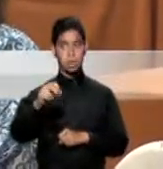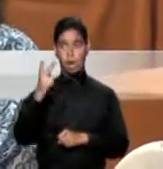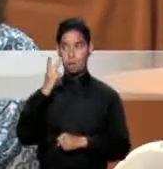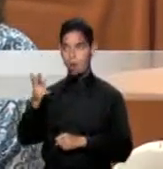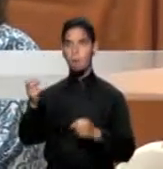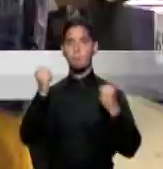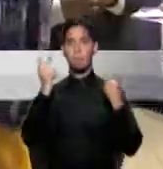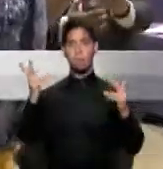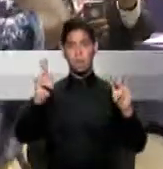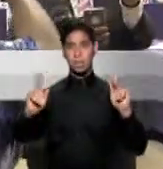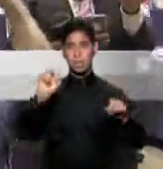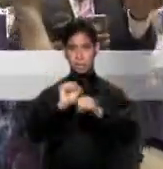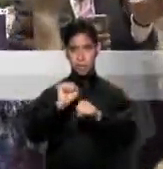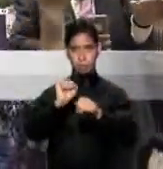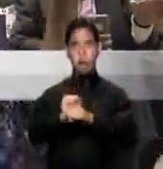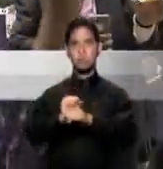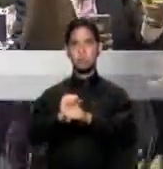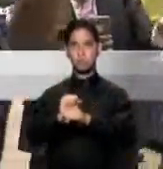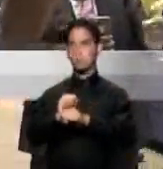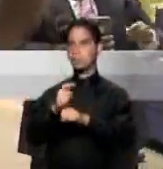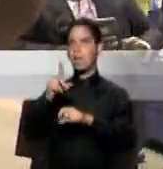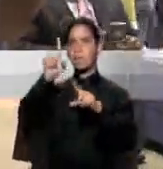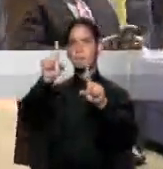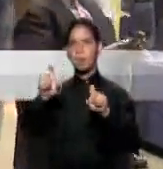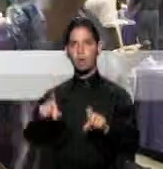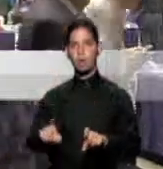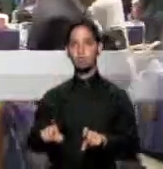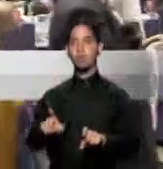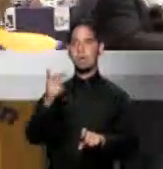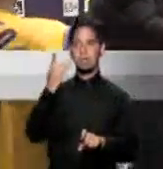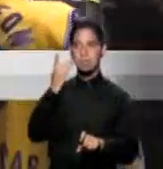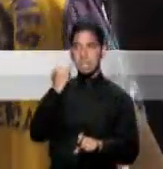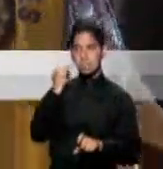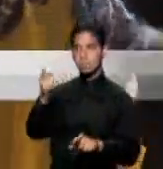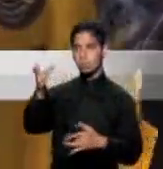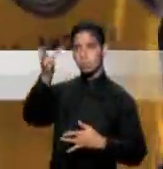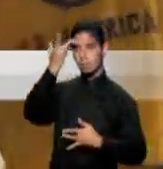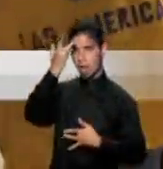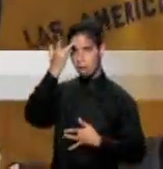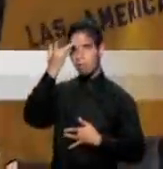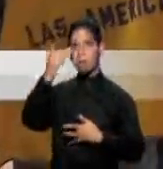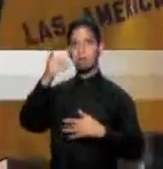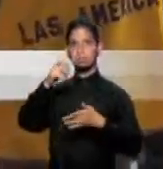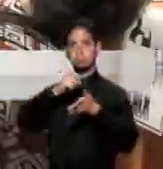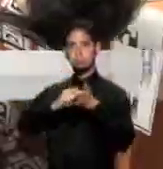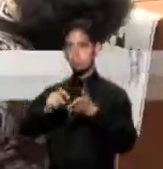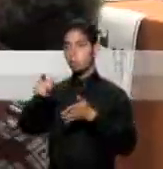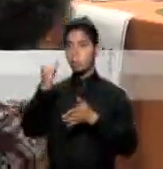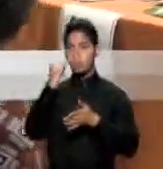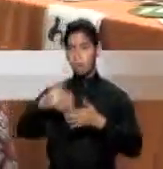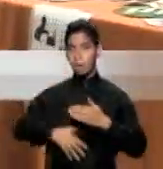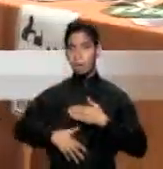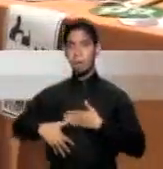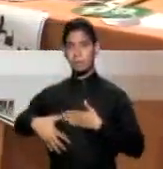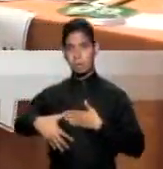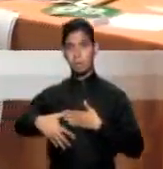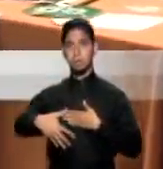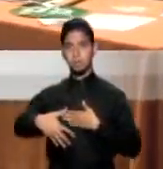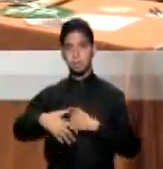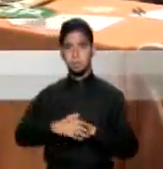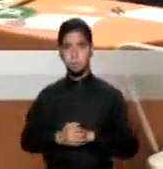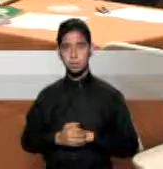años o más, para los niños, para que, es decir, cuando la persona viene ya tiene un área donde ir, donde registrarse, donde llenar una información y